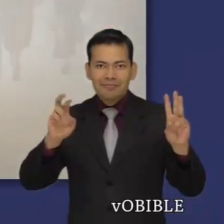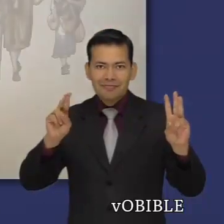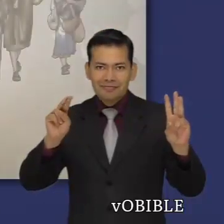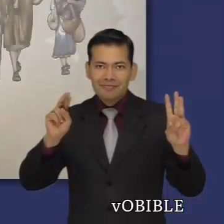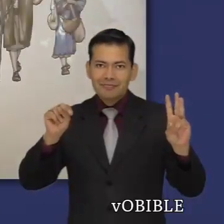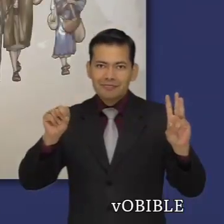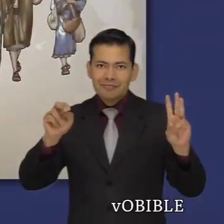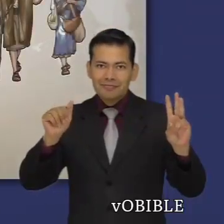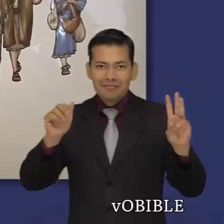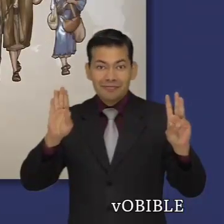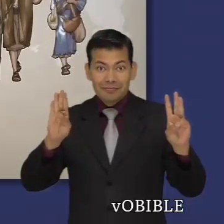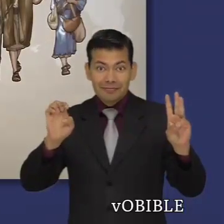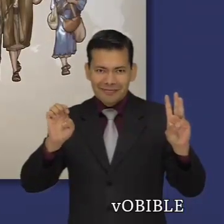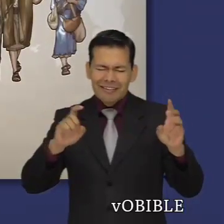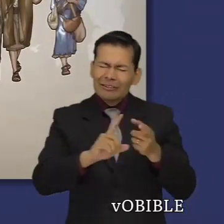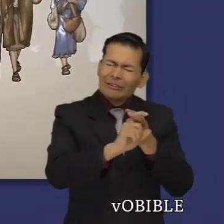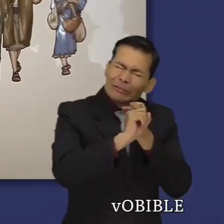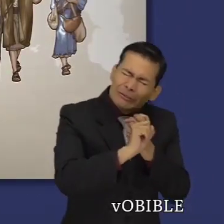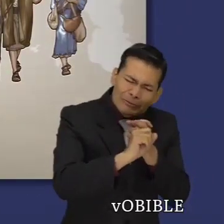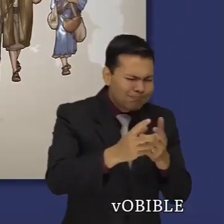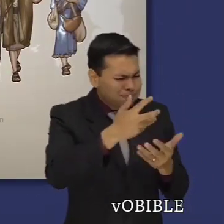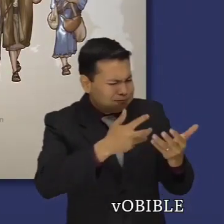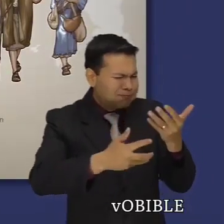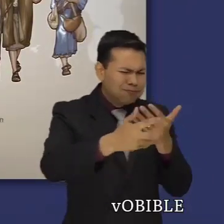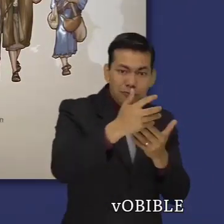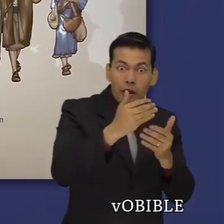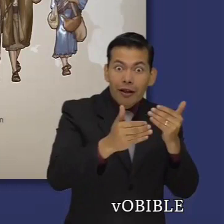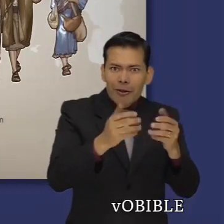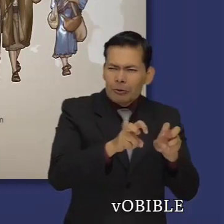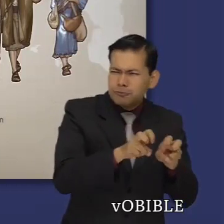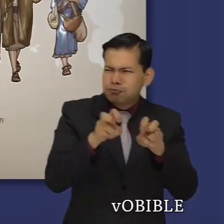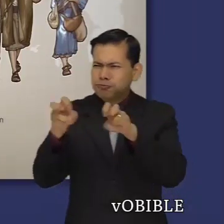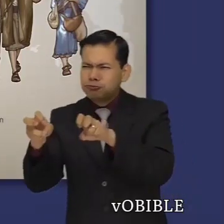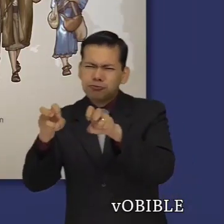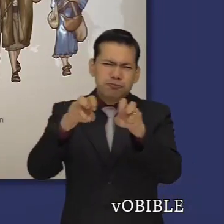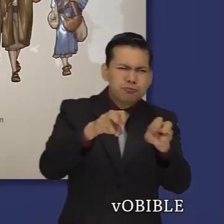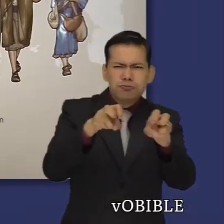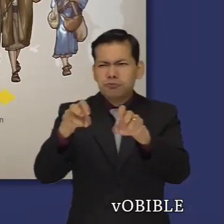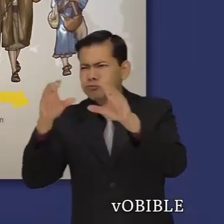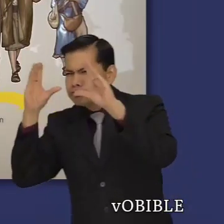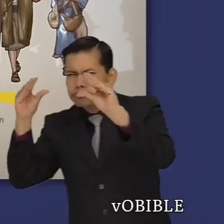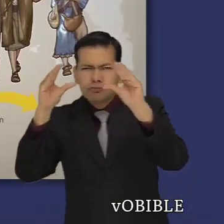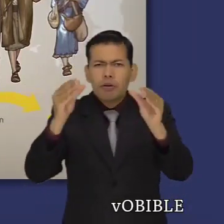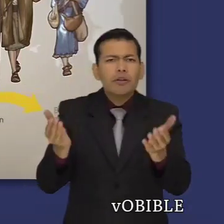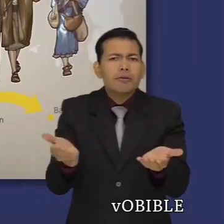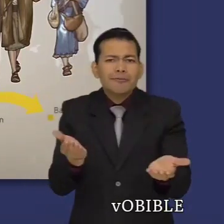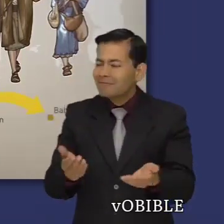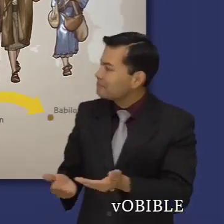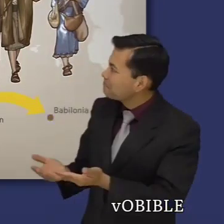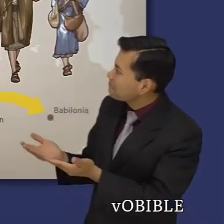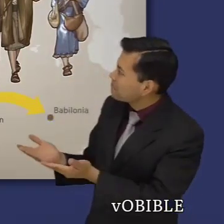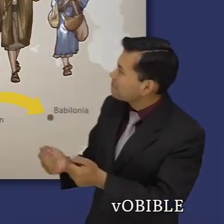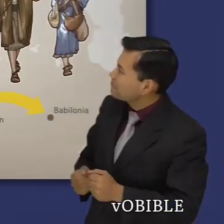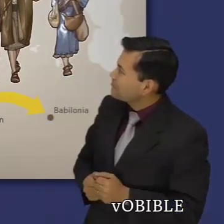Tuvo el privilegio de ser compañero de Pablo y Bernabé en sus viajes misionales. Su ministerio lo llevó a lugares tan distantes como Babilonia